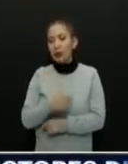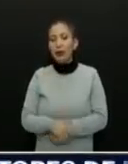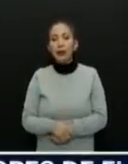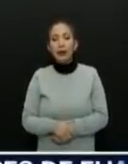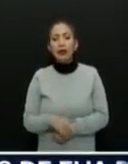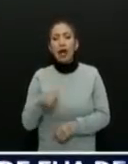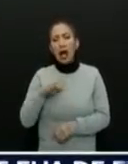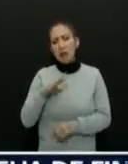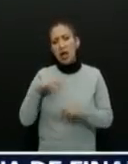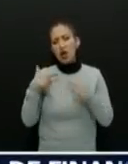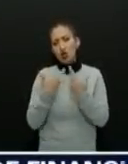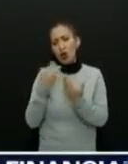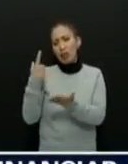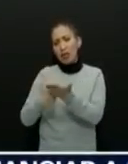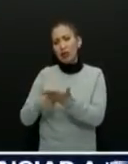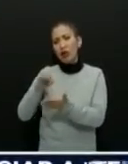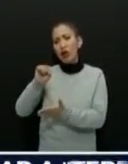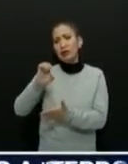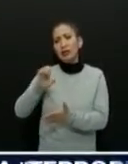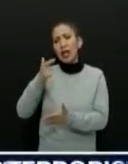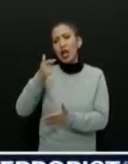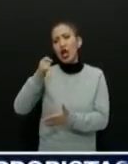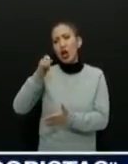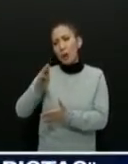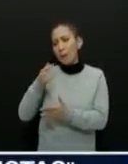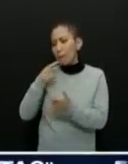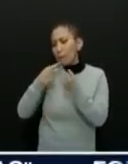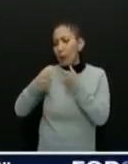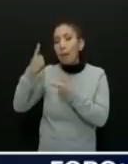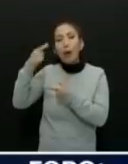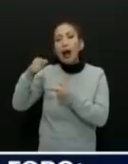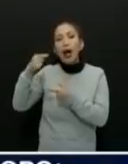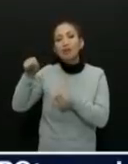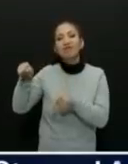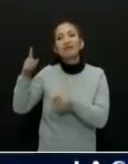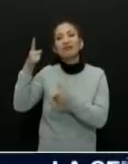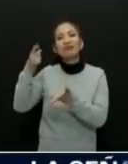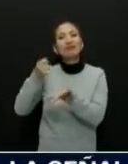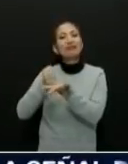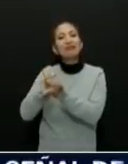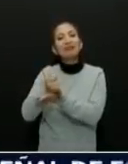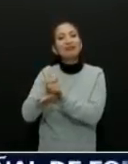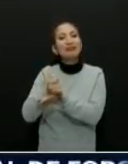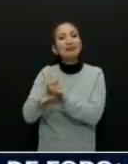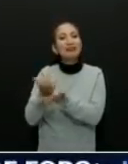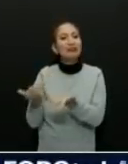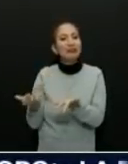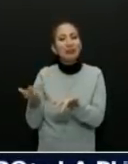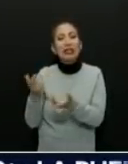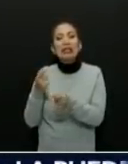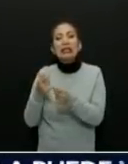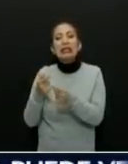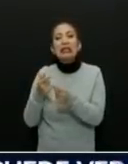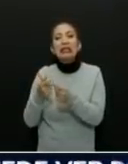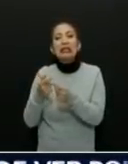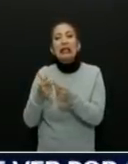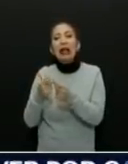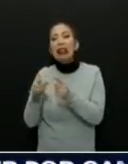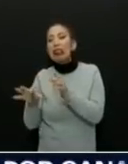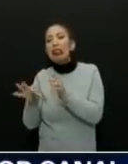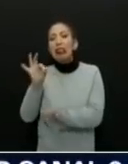y había una reunión en Gobernación para decidir quién iba a ser el